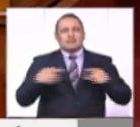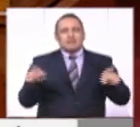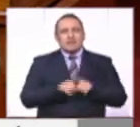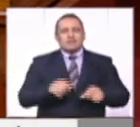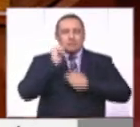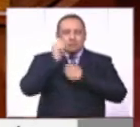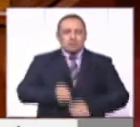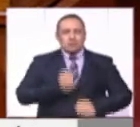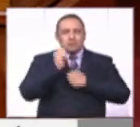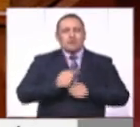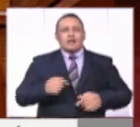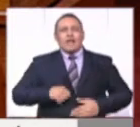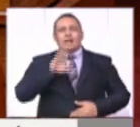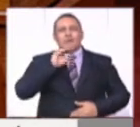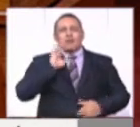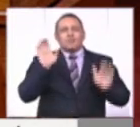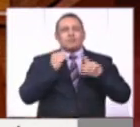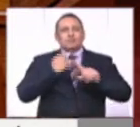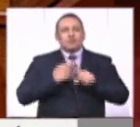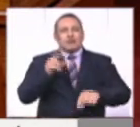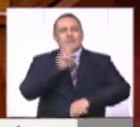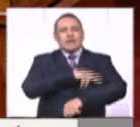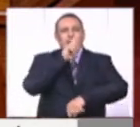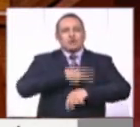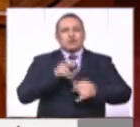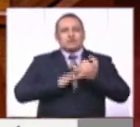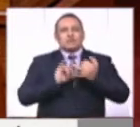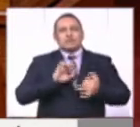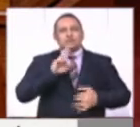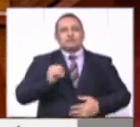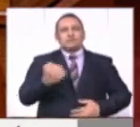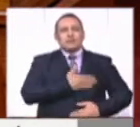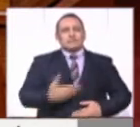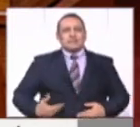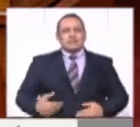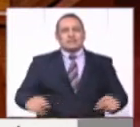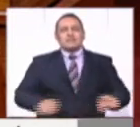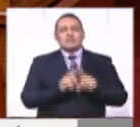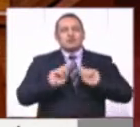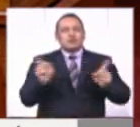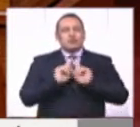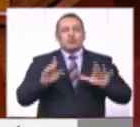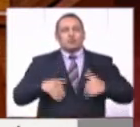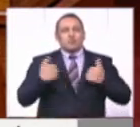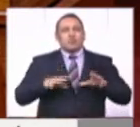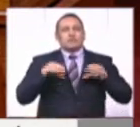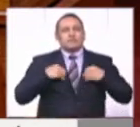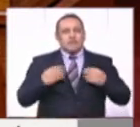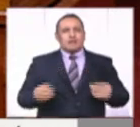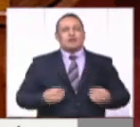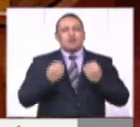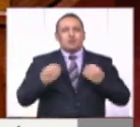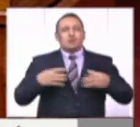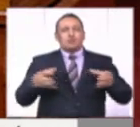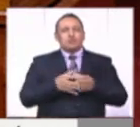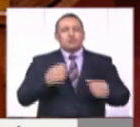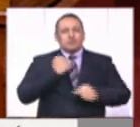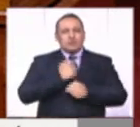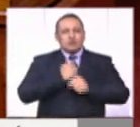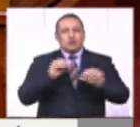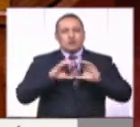agricultura hablar por las regiones del sur señor presidente y eso no lo podemos permitir nuestra labor como